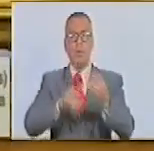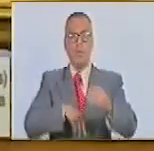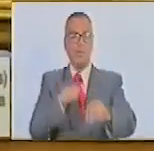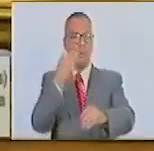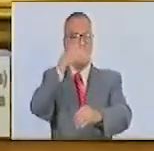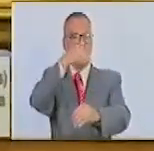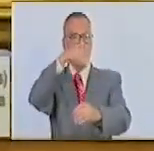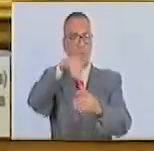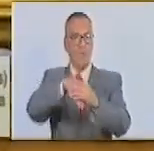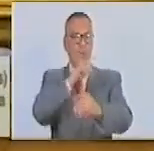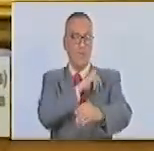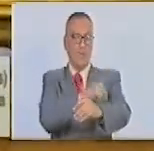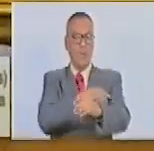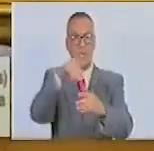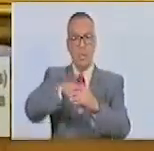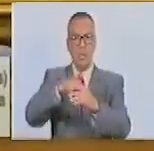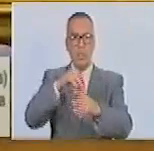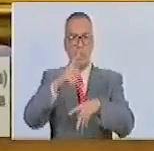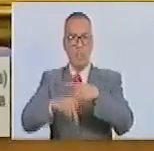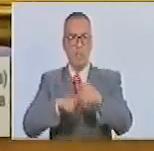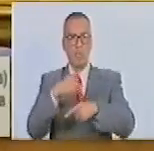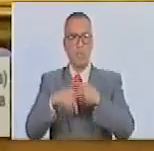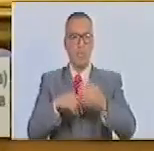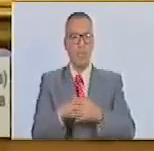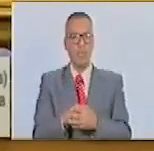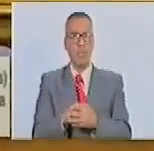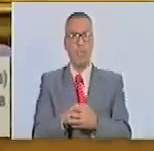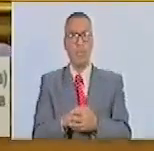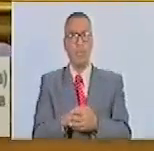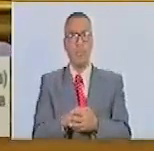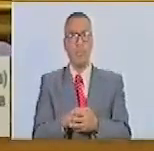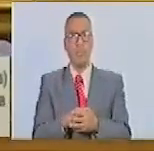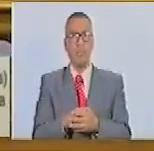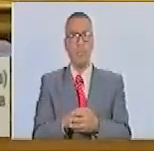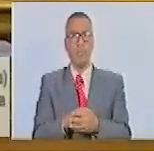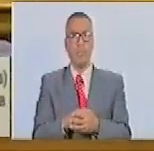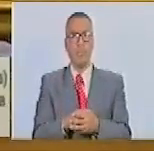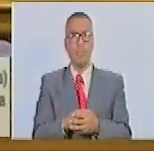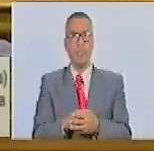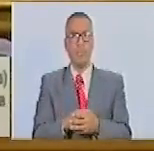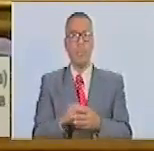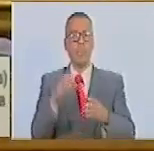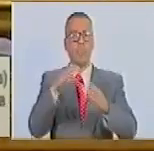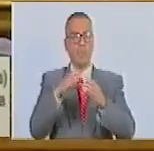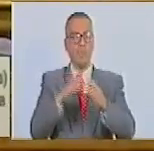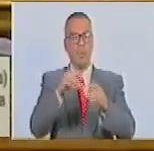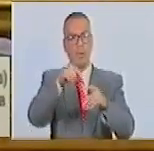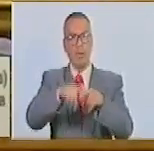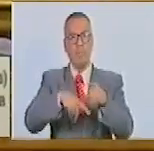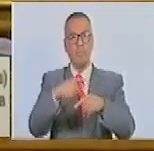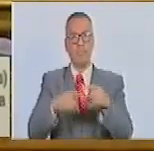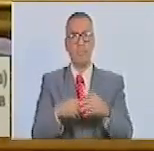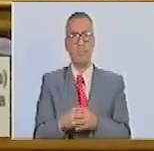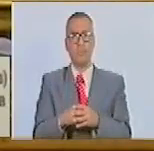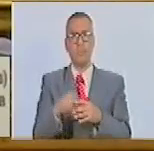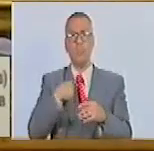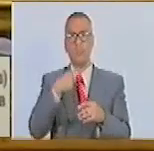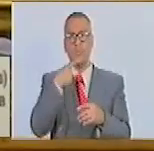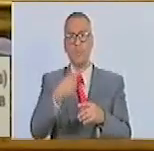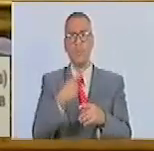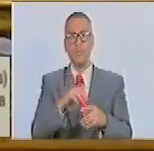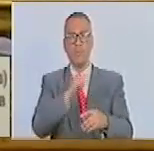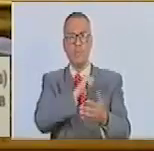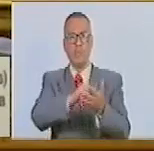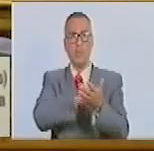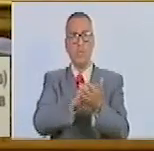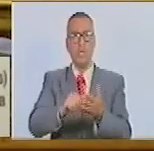Electoral, que desarrolla la conformación del Comité de Postulaciones, según lo establecido en el